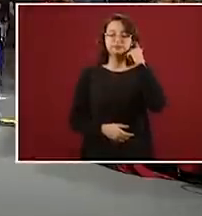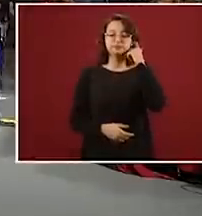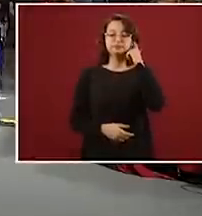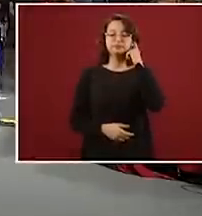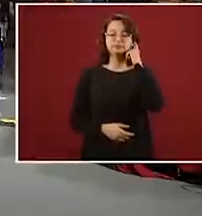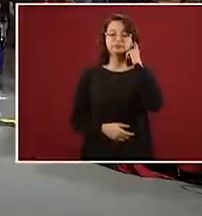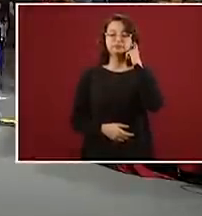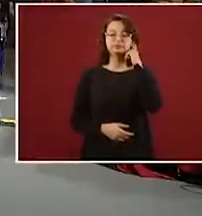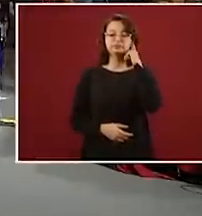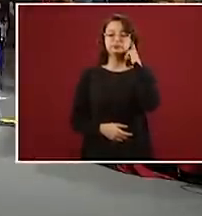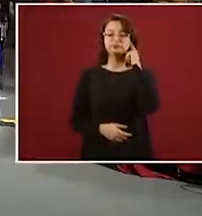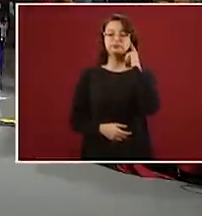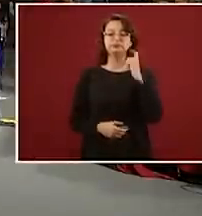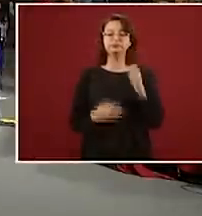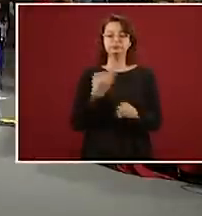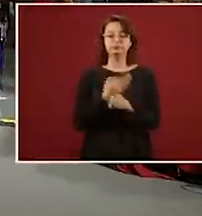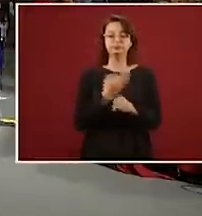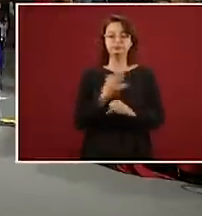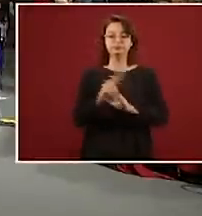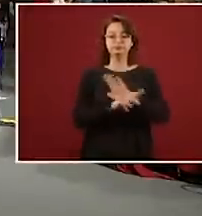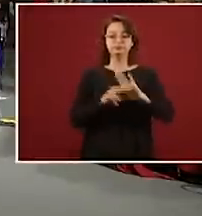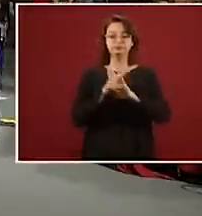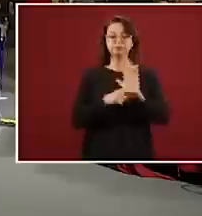Vamos a mostrar un video.